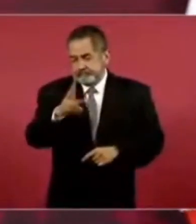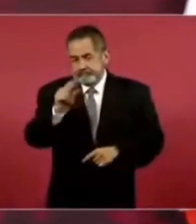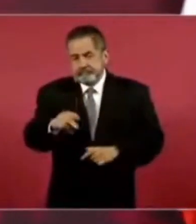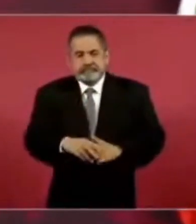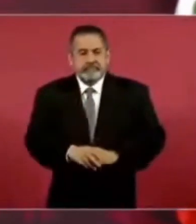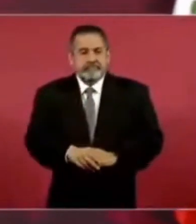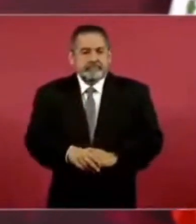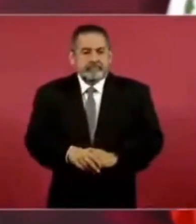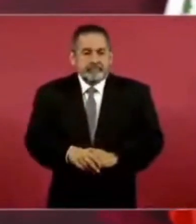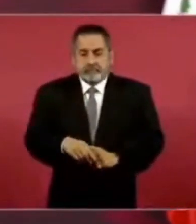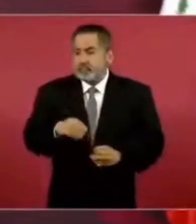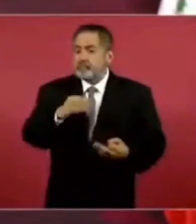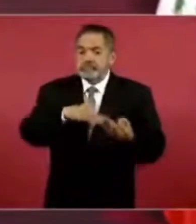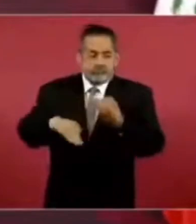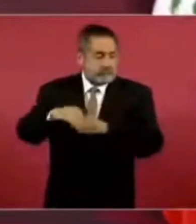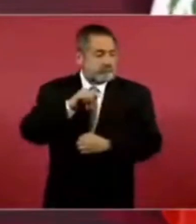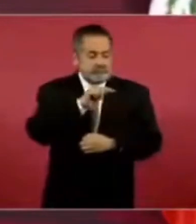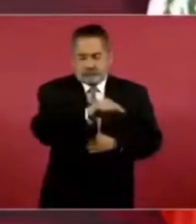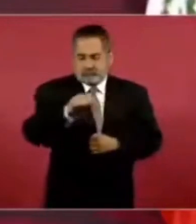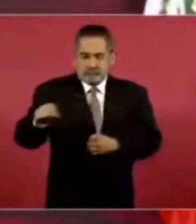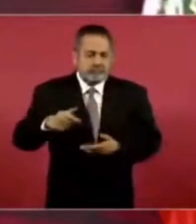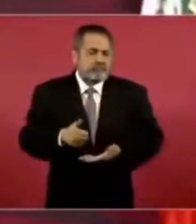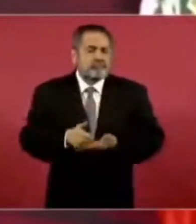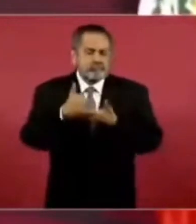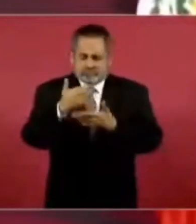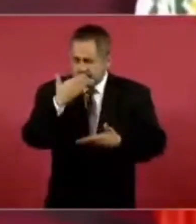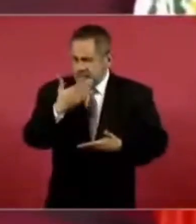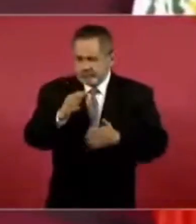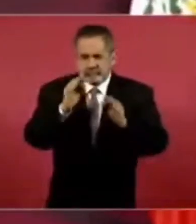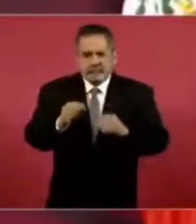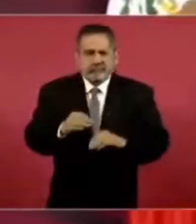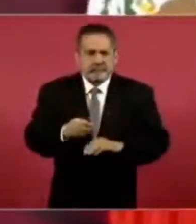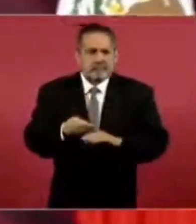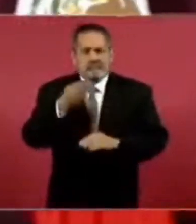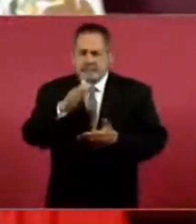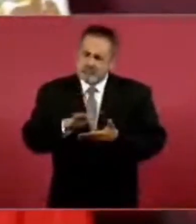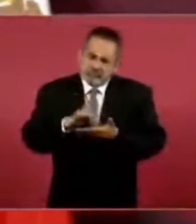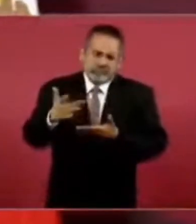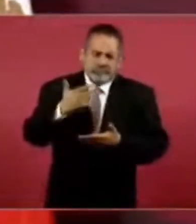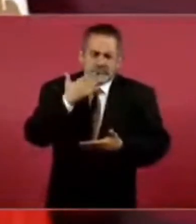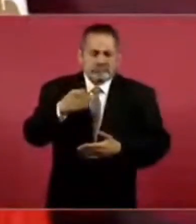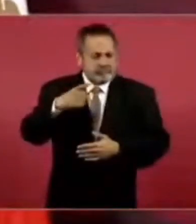Y todos han ayudado, todos, y la verdad, estoy muy agradecido